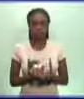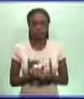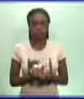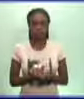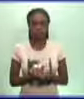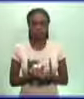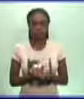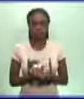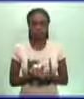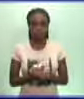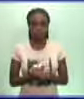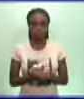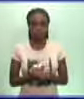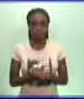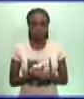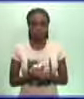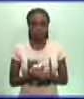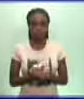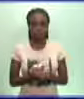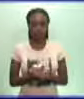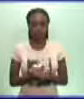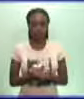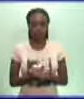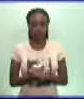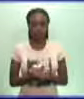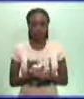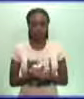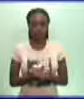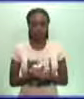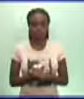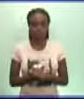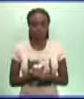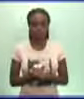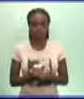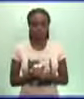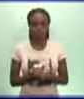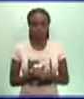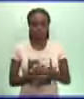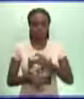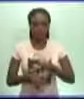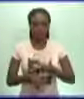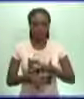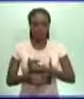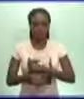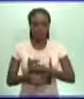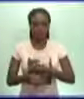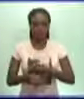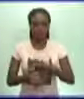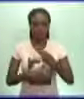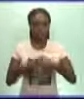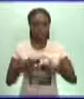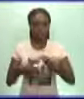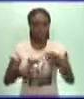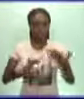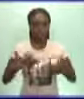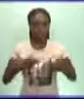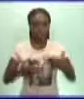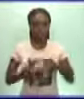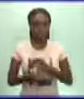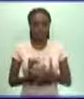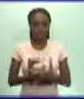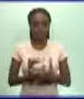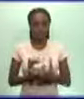dos adverbios de diferente clasificación y los clasifiques. Te ofrezco un breve tiempo para que realices esta